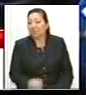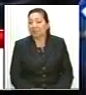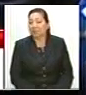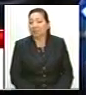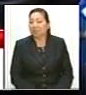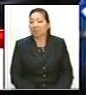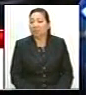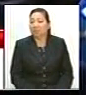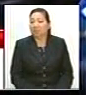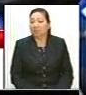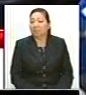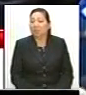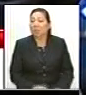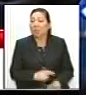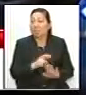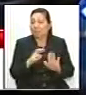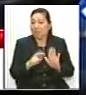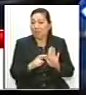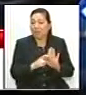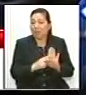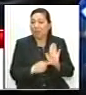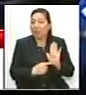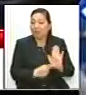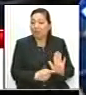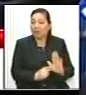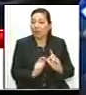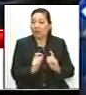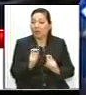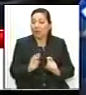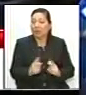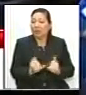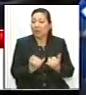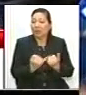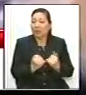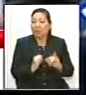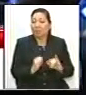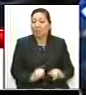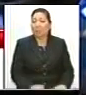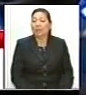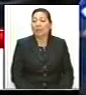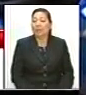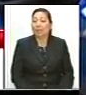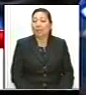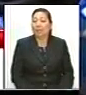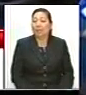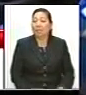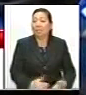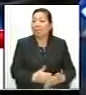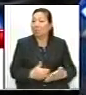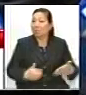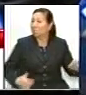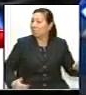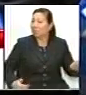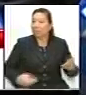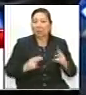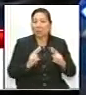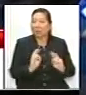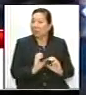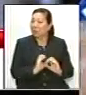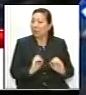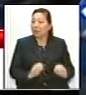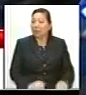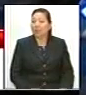Si los proyectos que presentamos los congresistas independientes lo sacan de agenda, no lo ven.